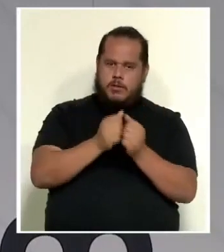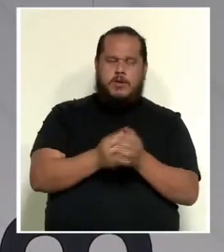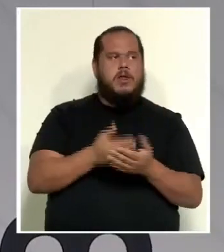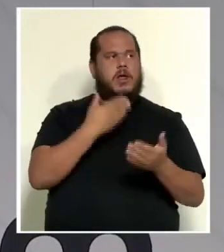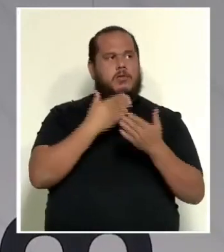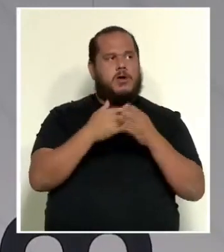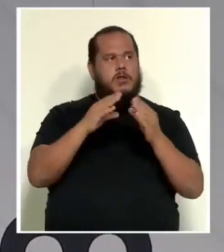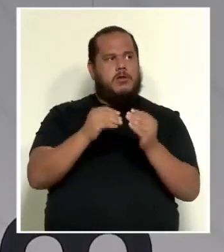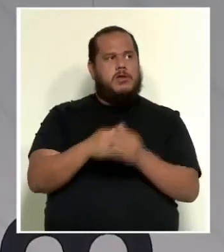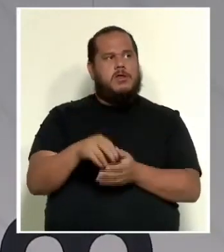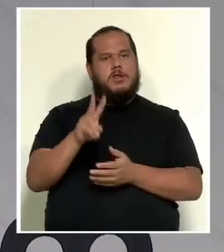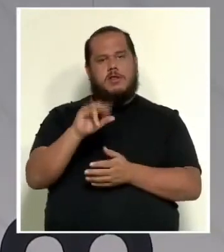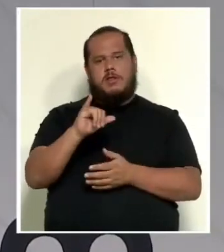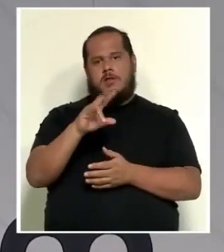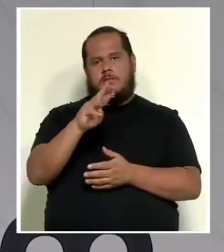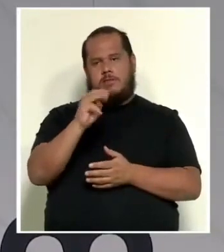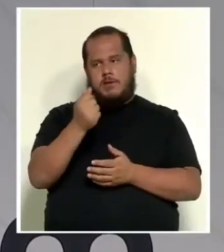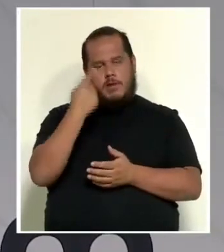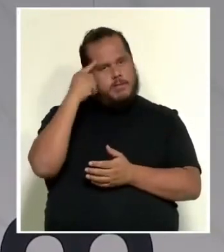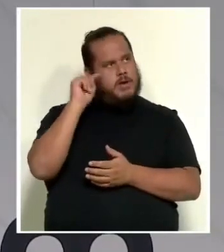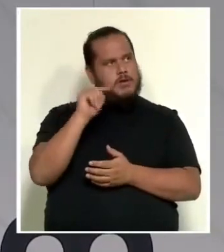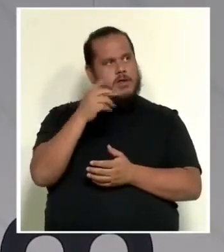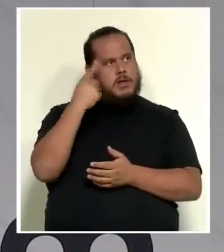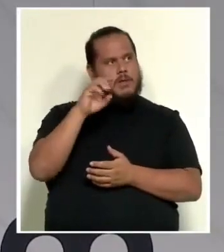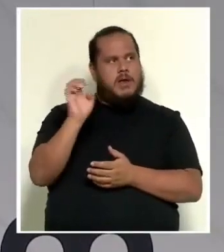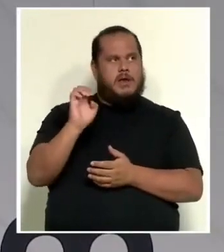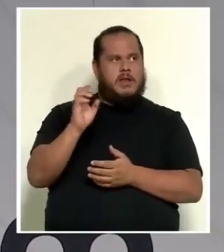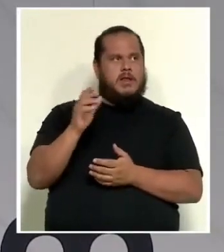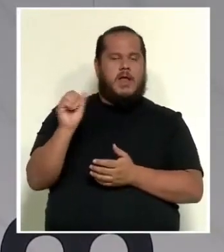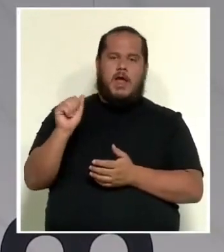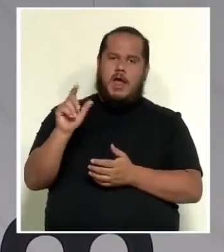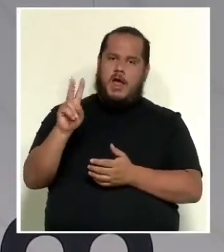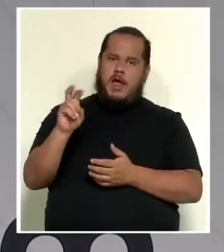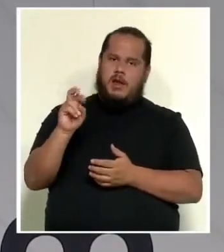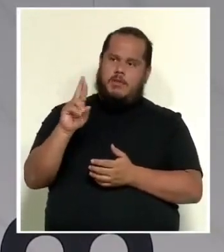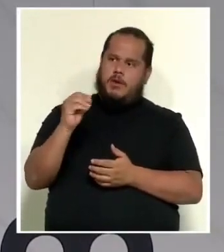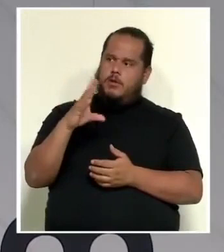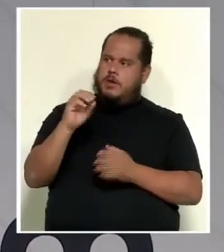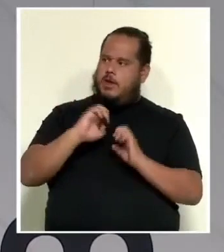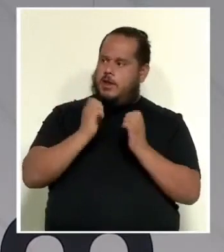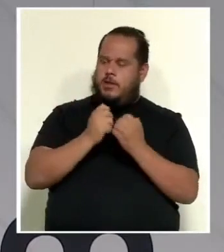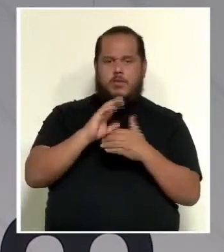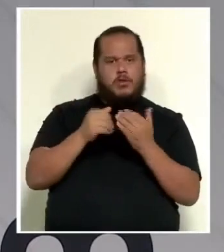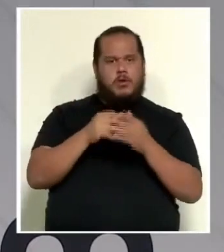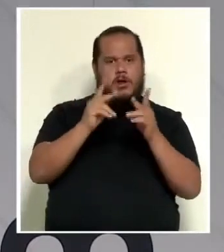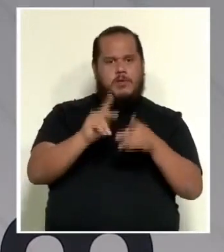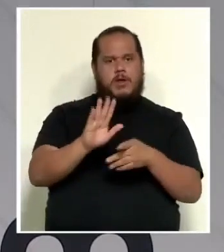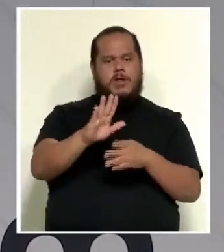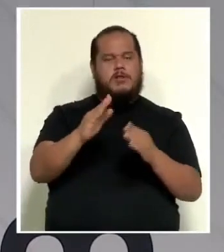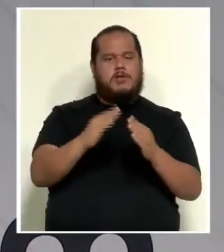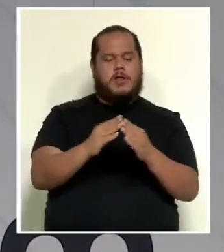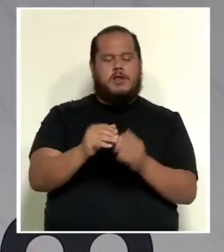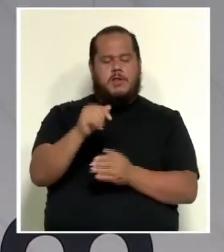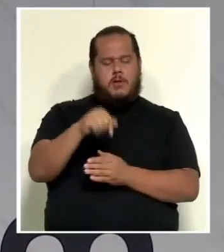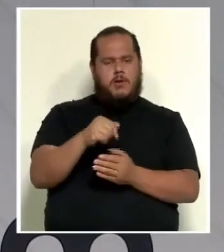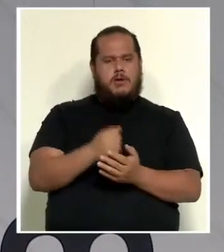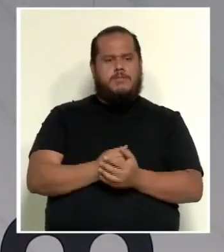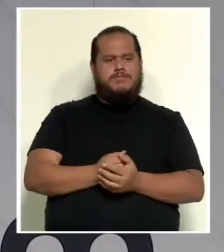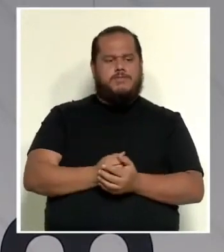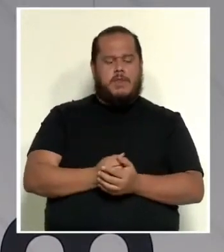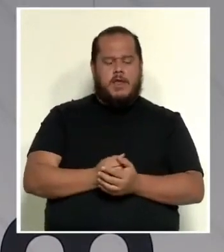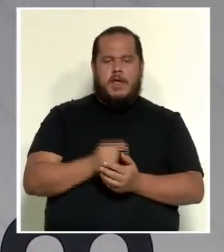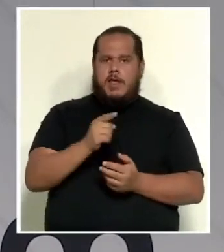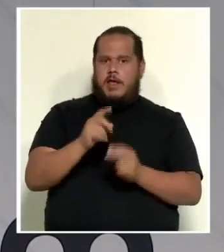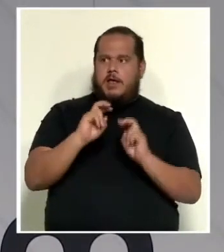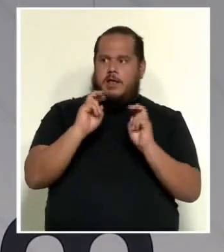para usted, para Ernesto, para Álvaro y el equipo y toda la audiencia hoy. Sin duda,